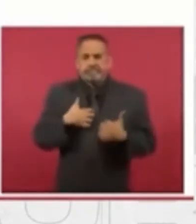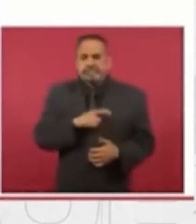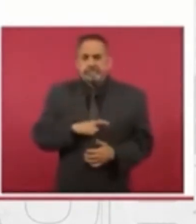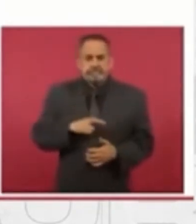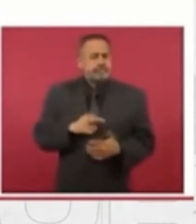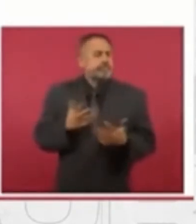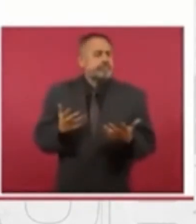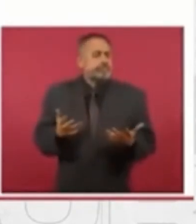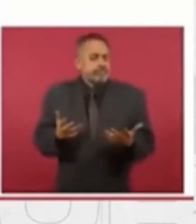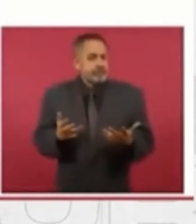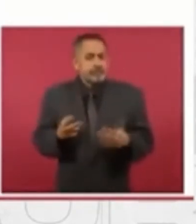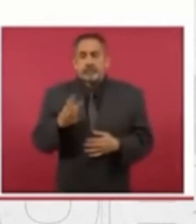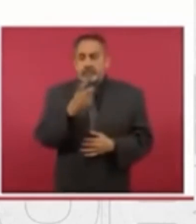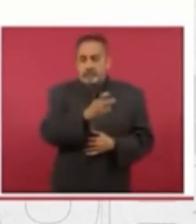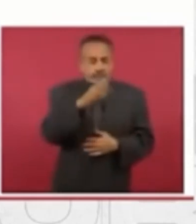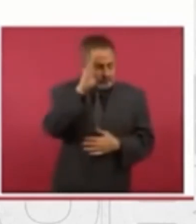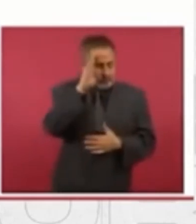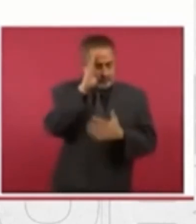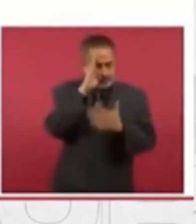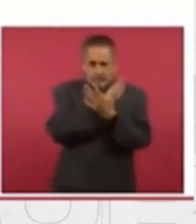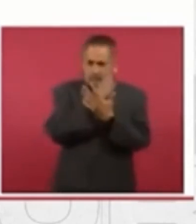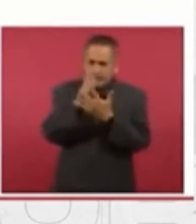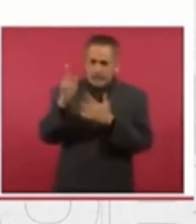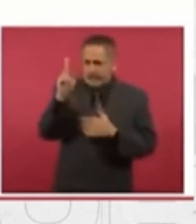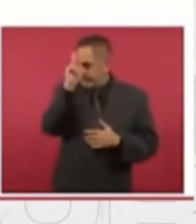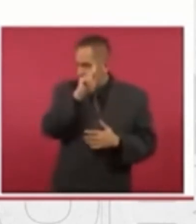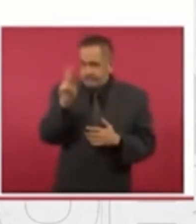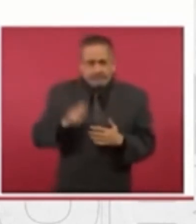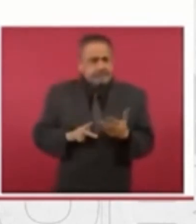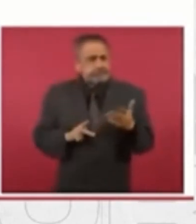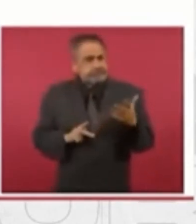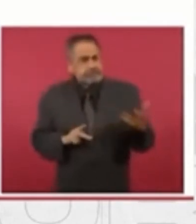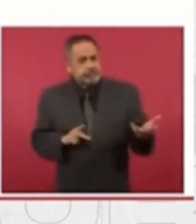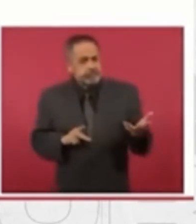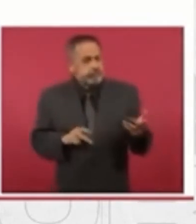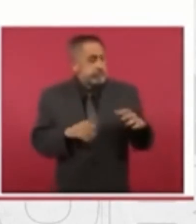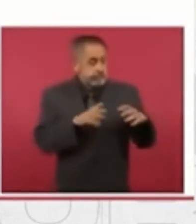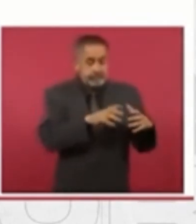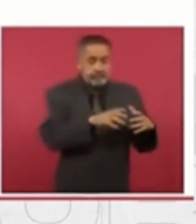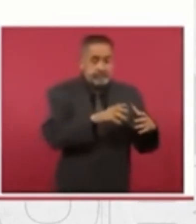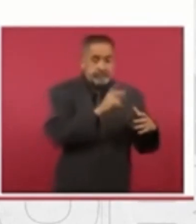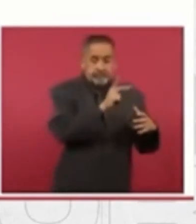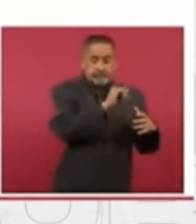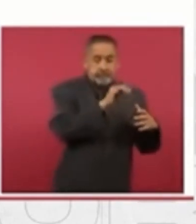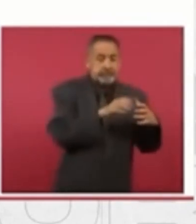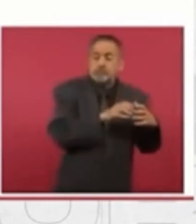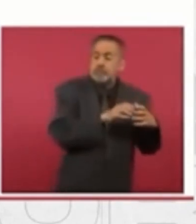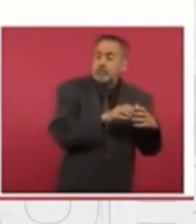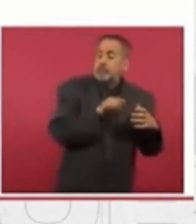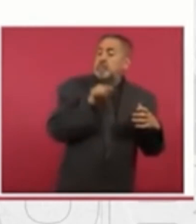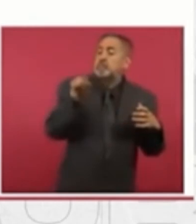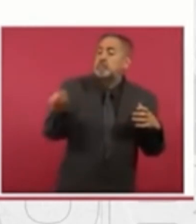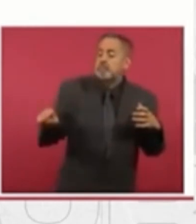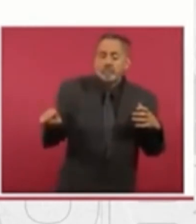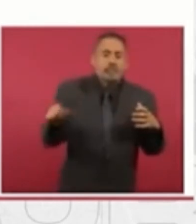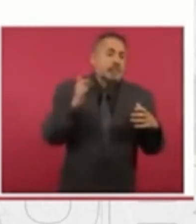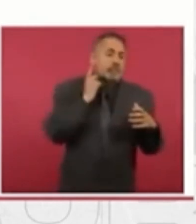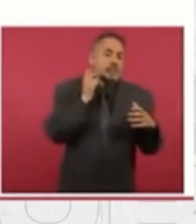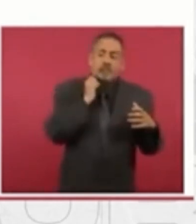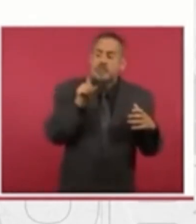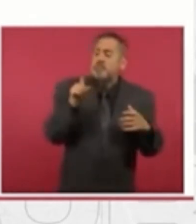eso llegan a estos extremos de corregirle la plana a otro poder.